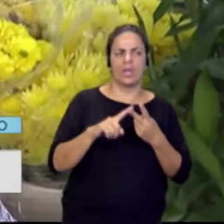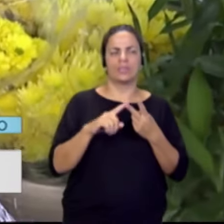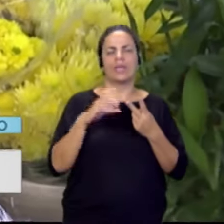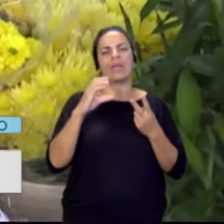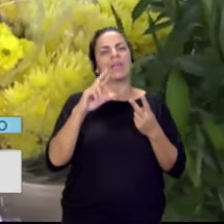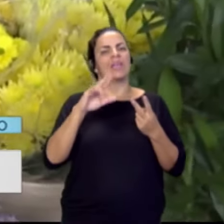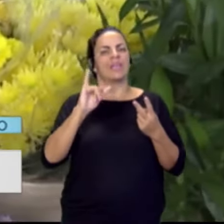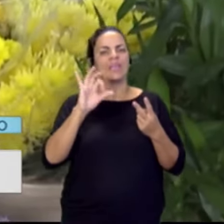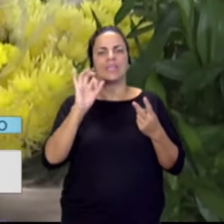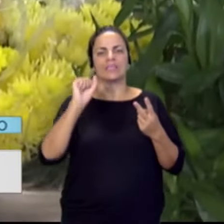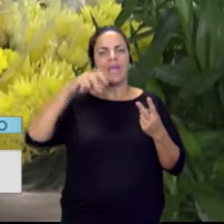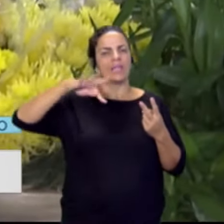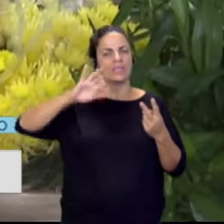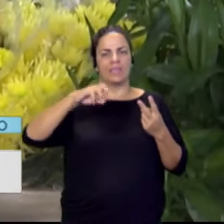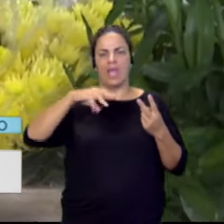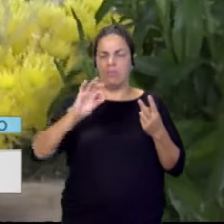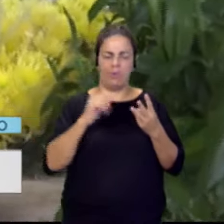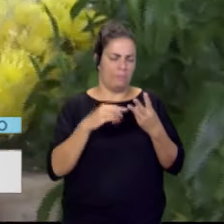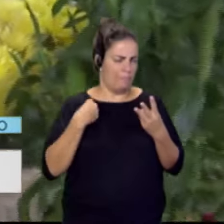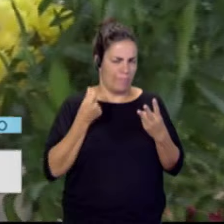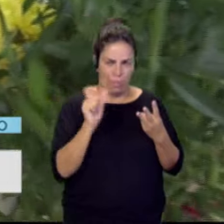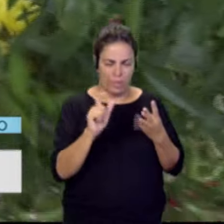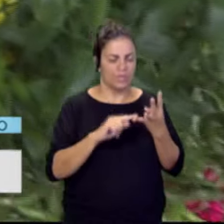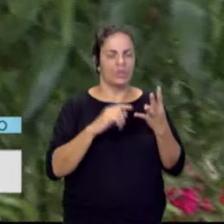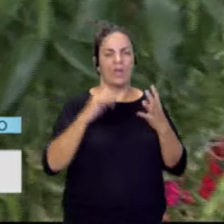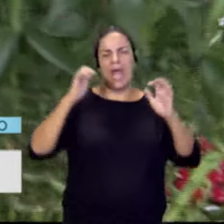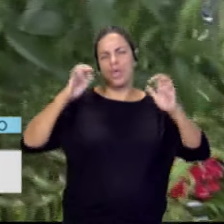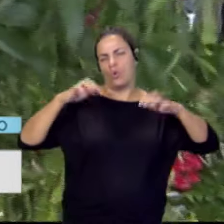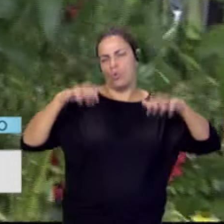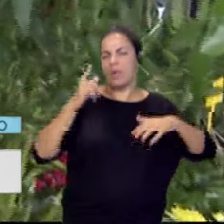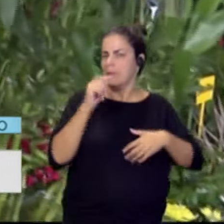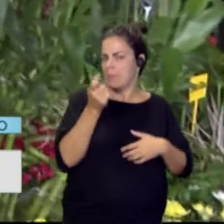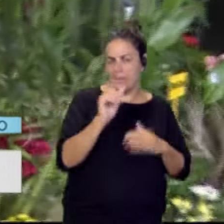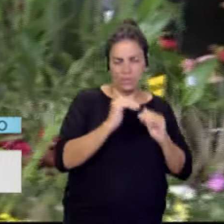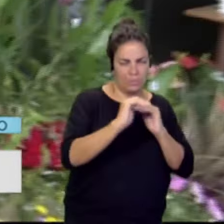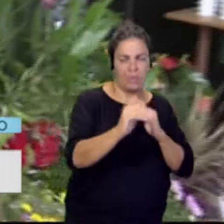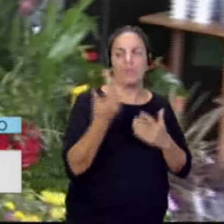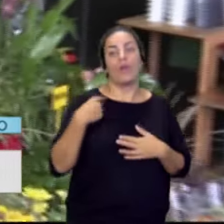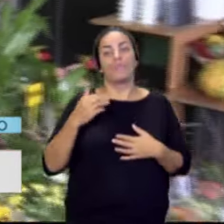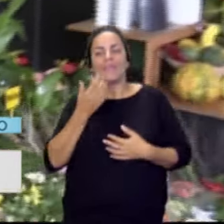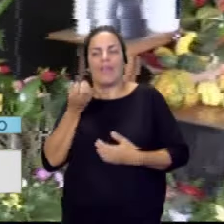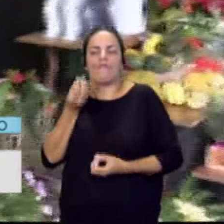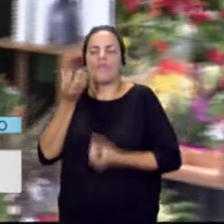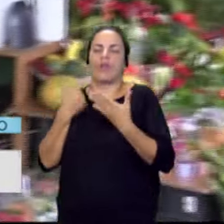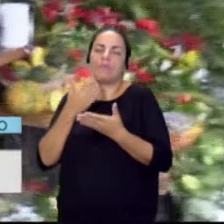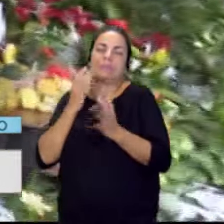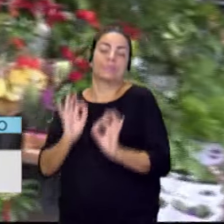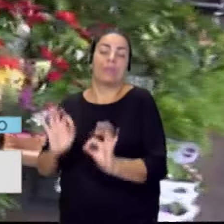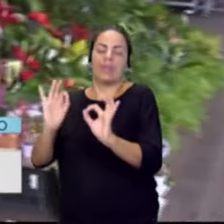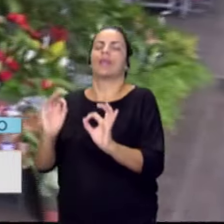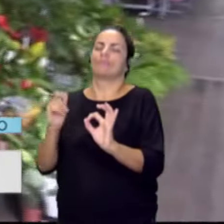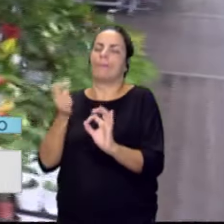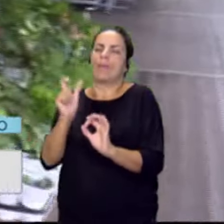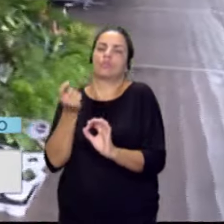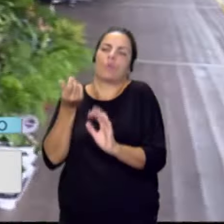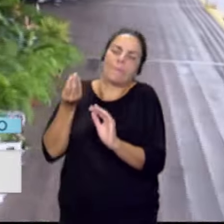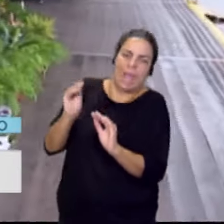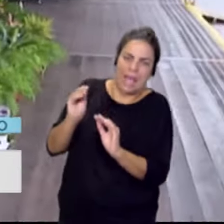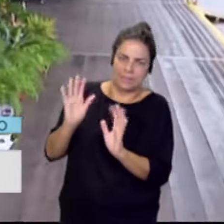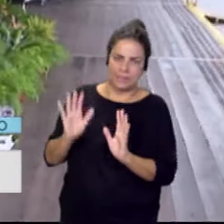que es el relleno se mantiene, la lluvita también se mantiene, pero las flores así más especiales pues sí que suben un poquito. No lo sé, yo